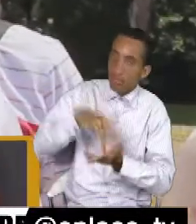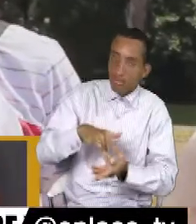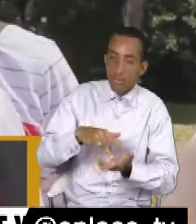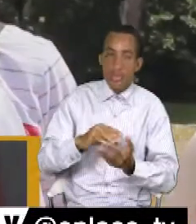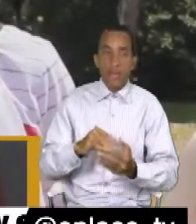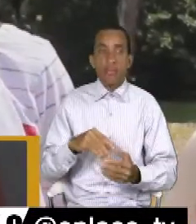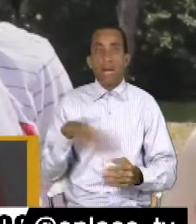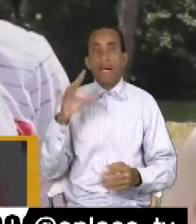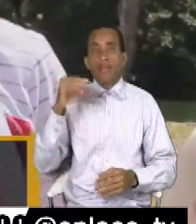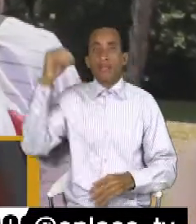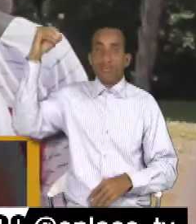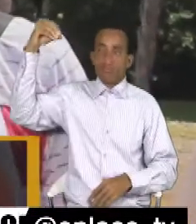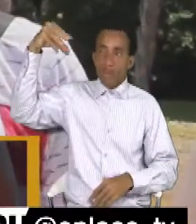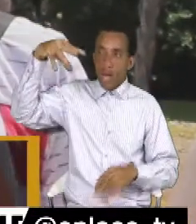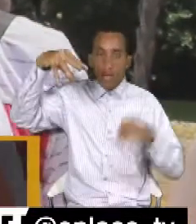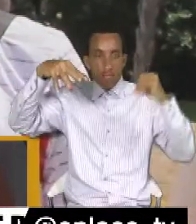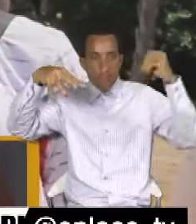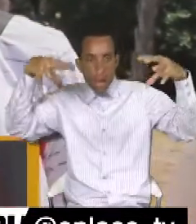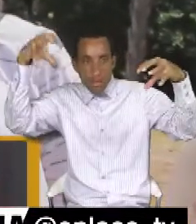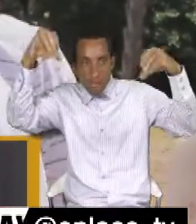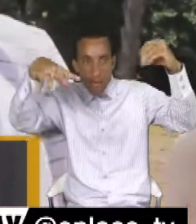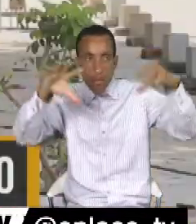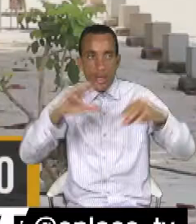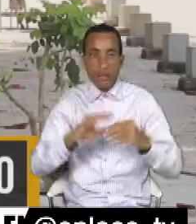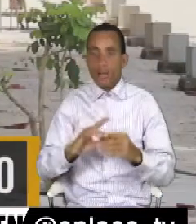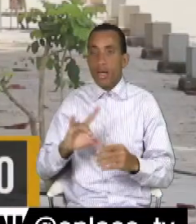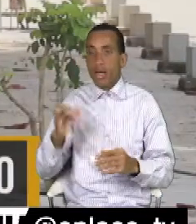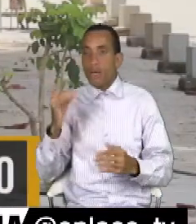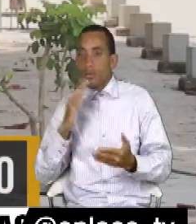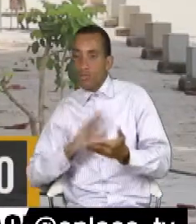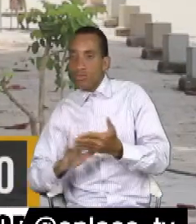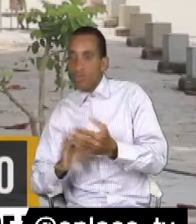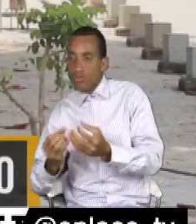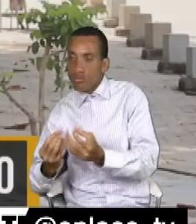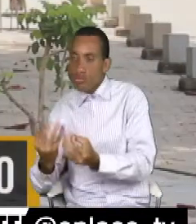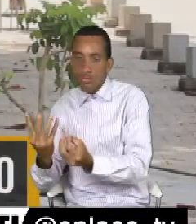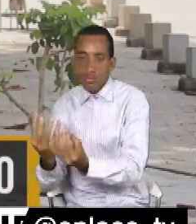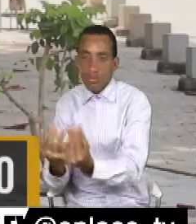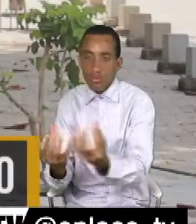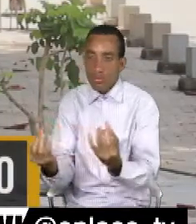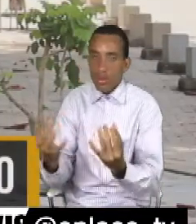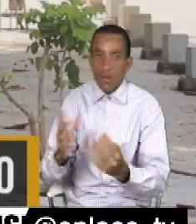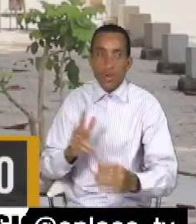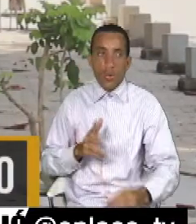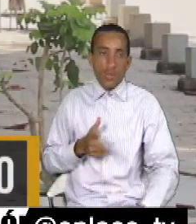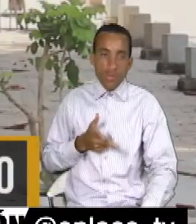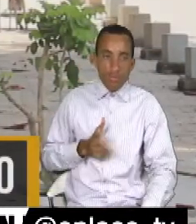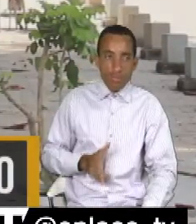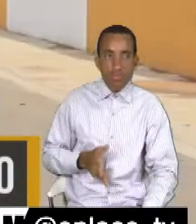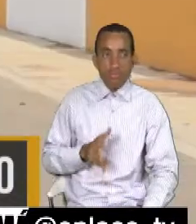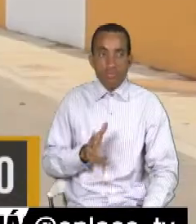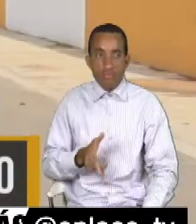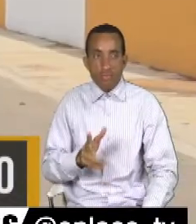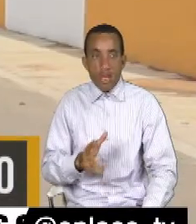iluminación, adecuar unas zonas verdes, adecuar un sendero. Van a tocar que habilitar,